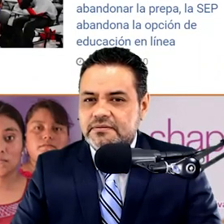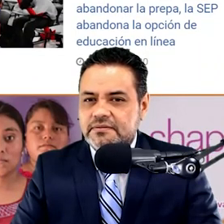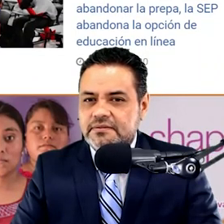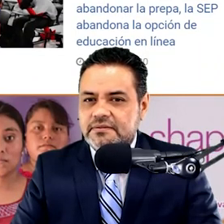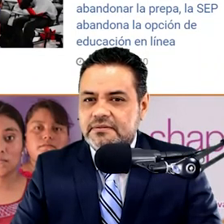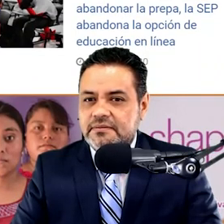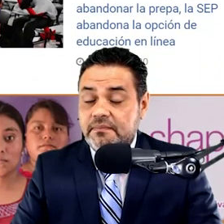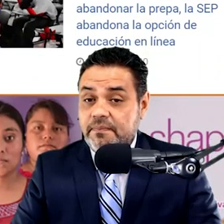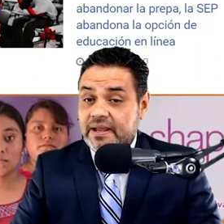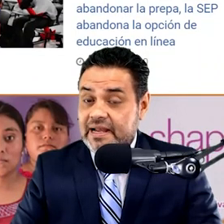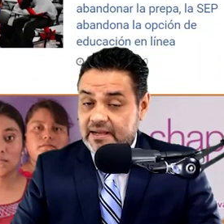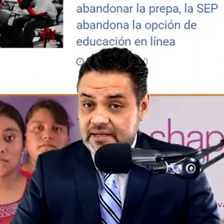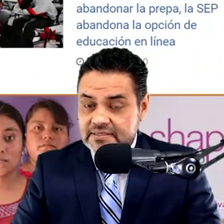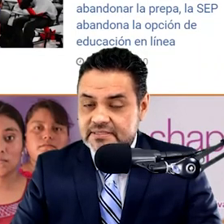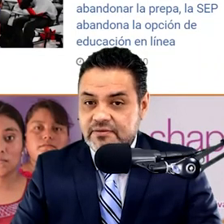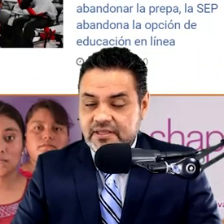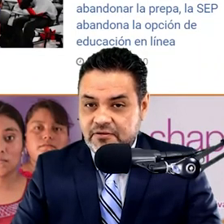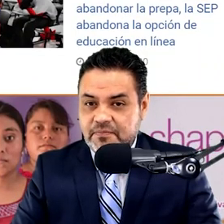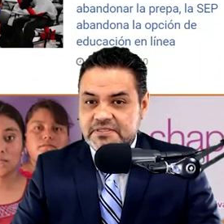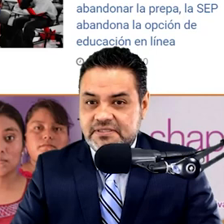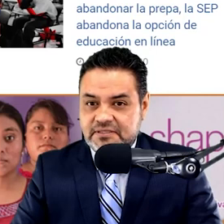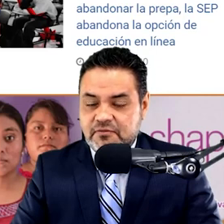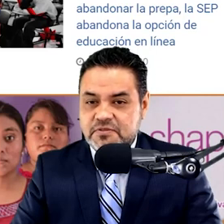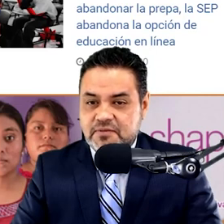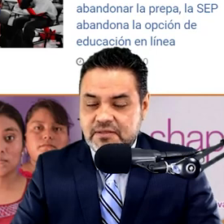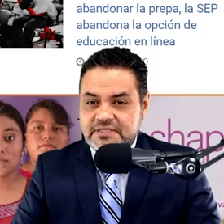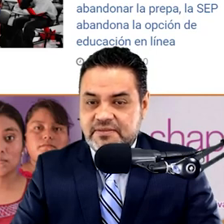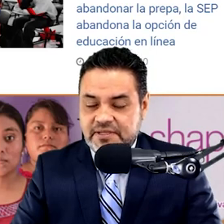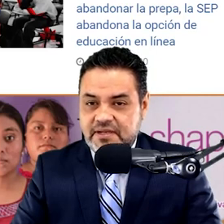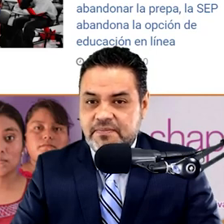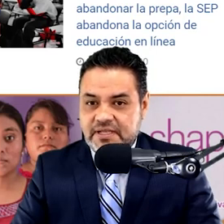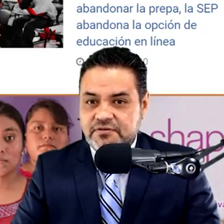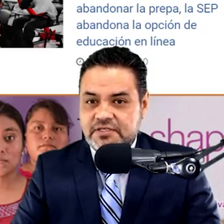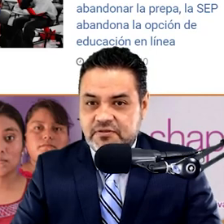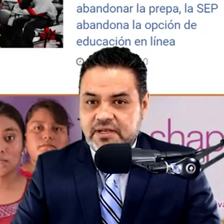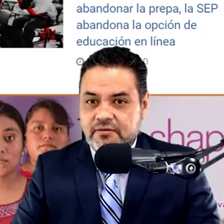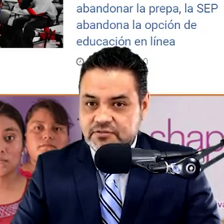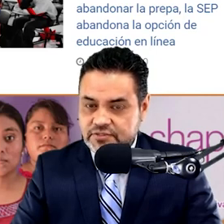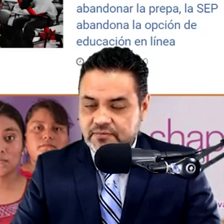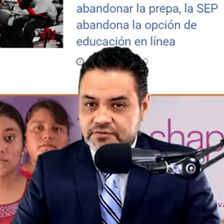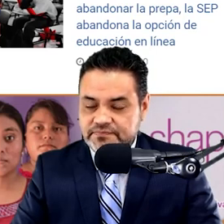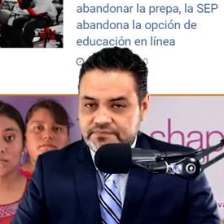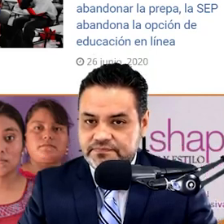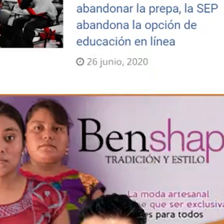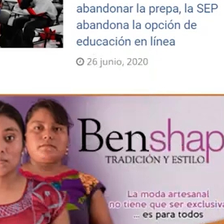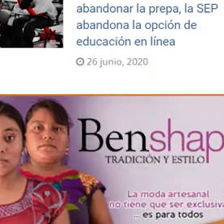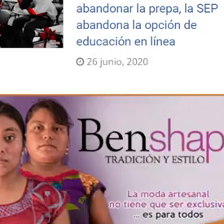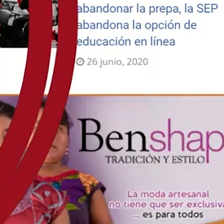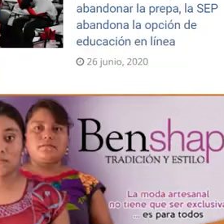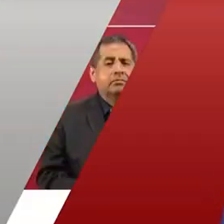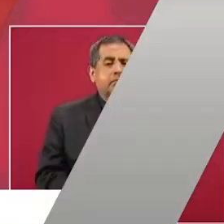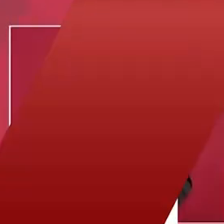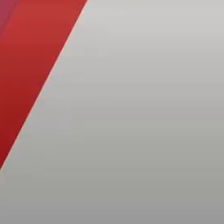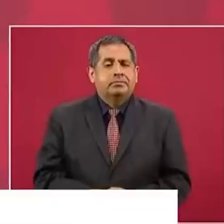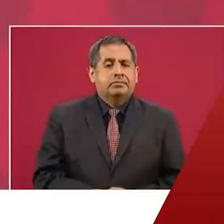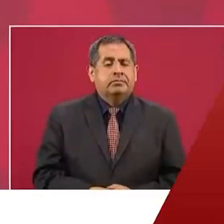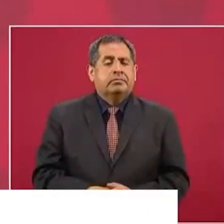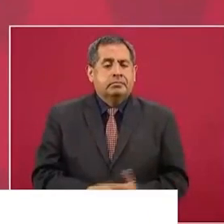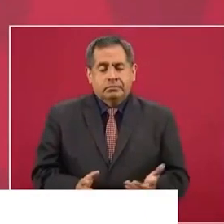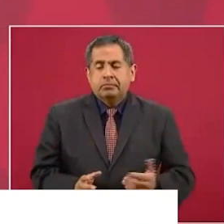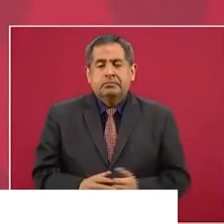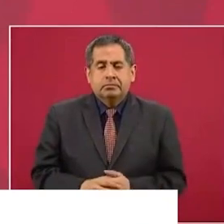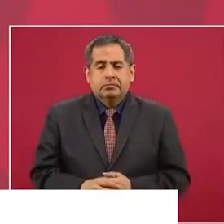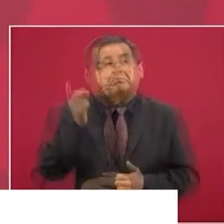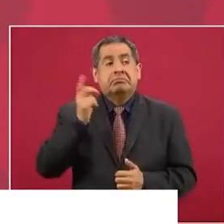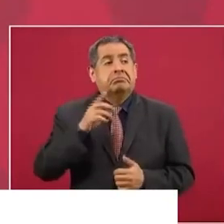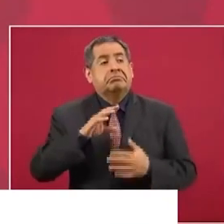mundo. Para el análisis, lo que dijo el presidente López Obrador esta mañana en Palacio Nacional, lo escuchamos. Se llegó